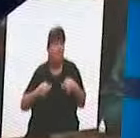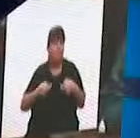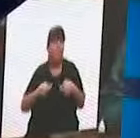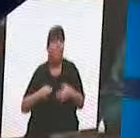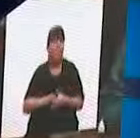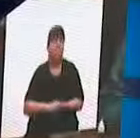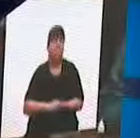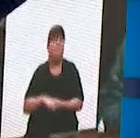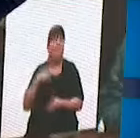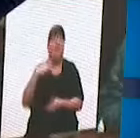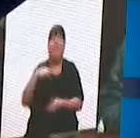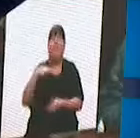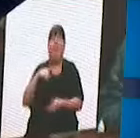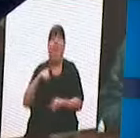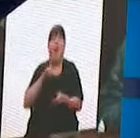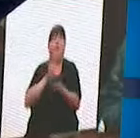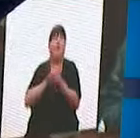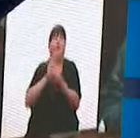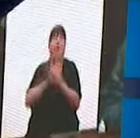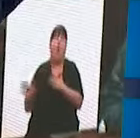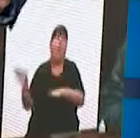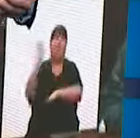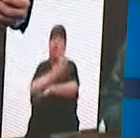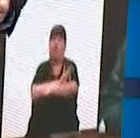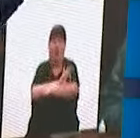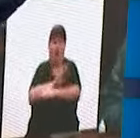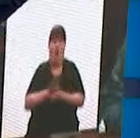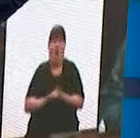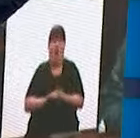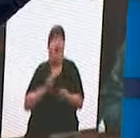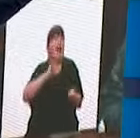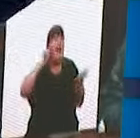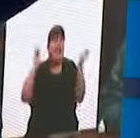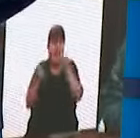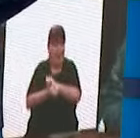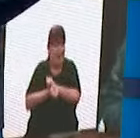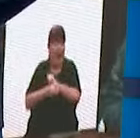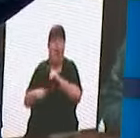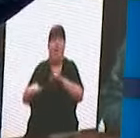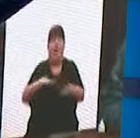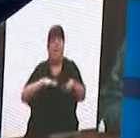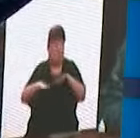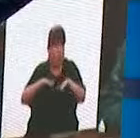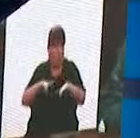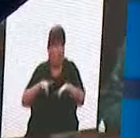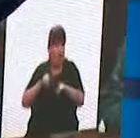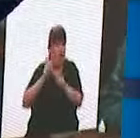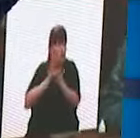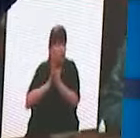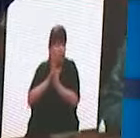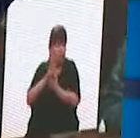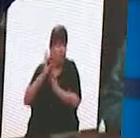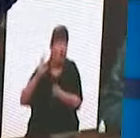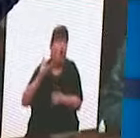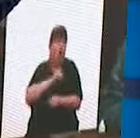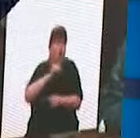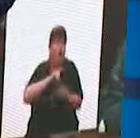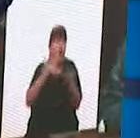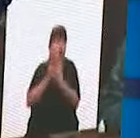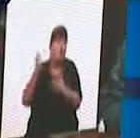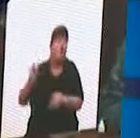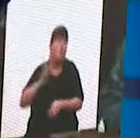monotributo social. Sería castigada la gente que trabaja en cooperativas y pasaría claro. a cobrar de 3.000, pagar, mejor dicho,